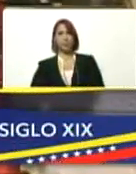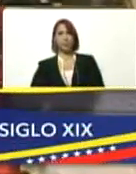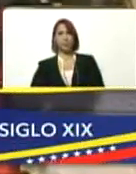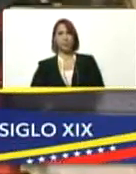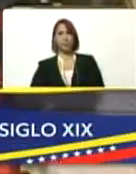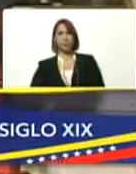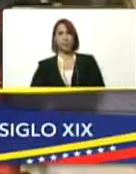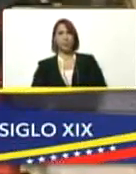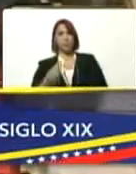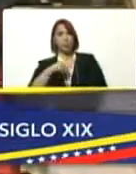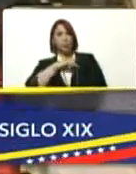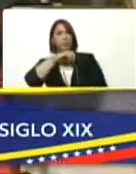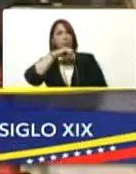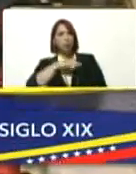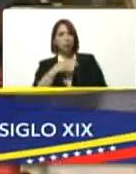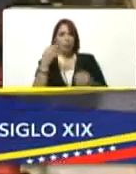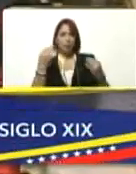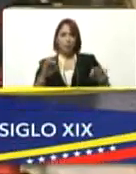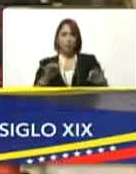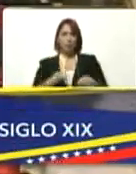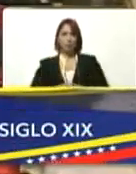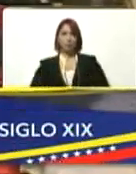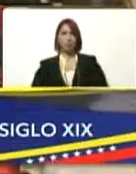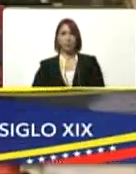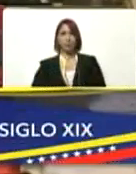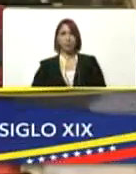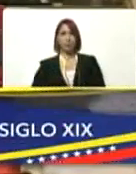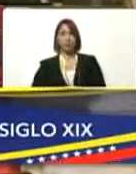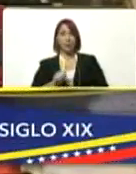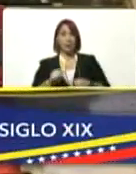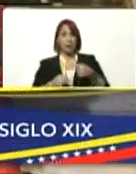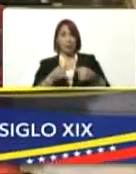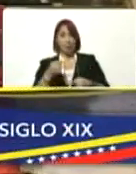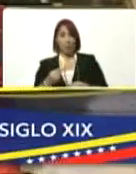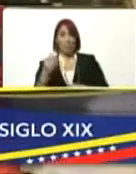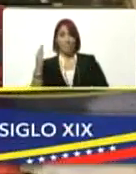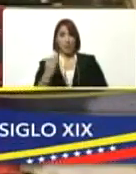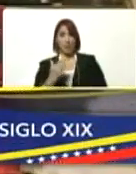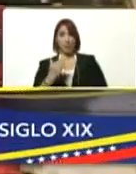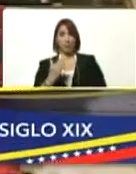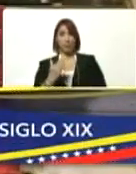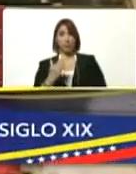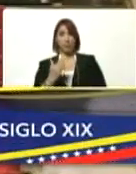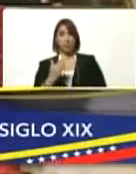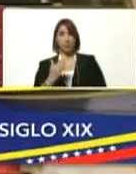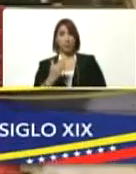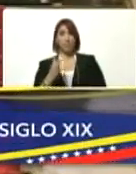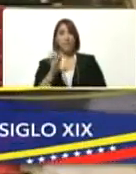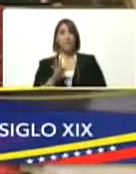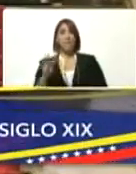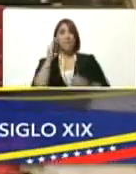de nuestra historia común. Y después vinieron Fidel y Chávez